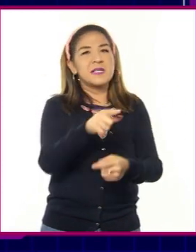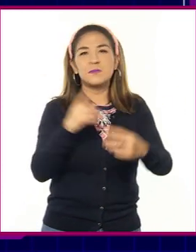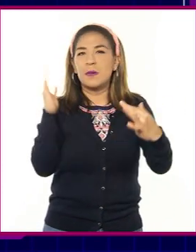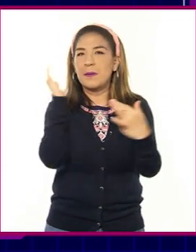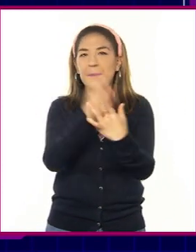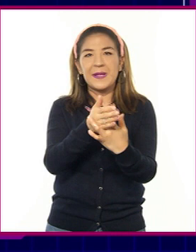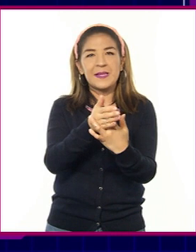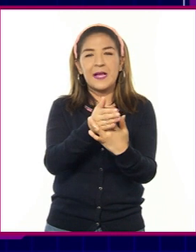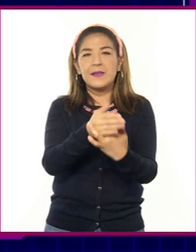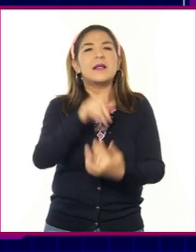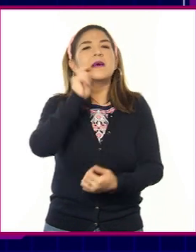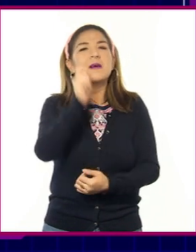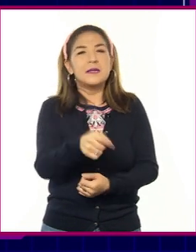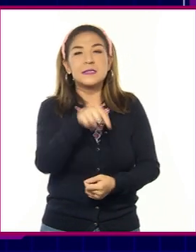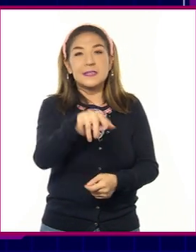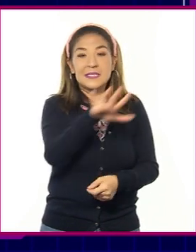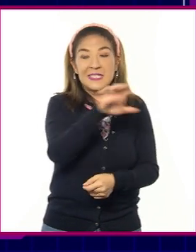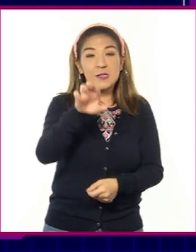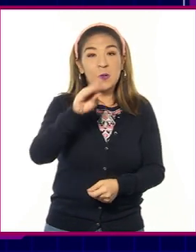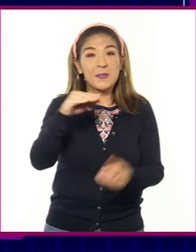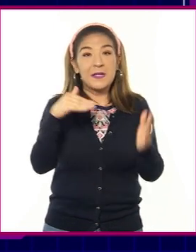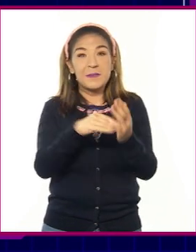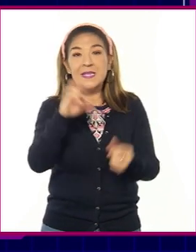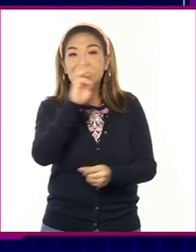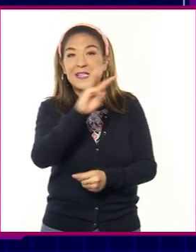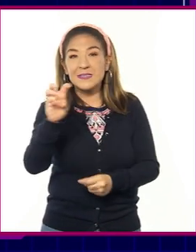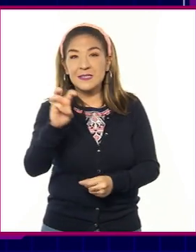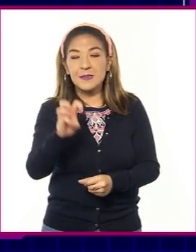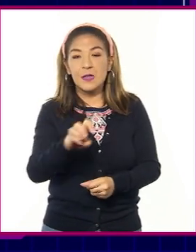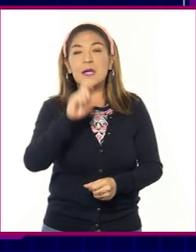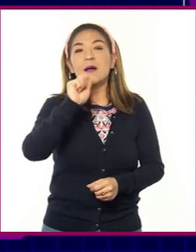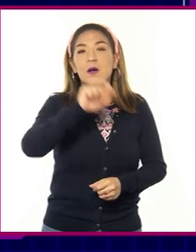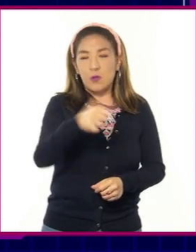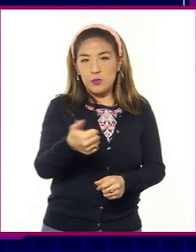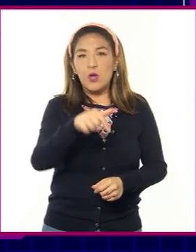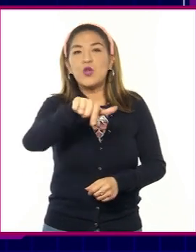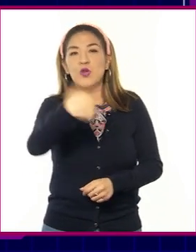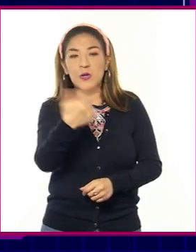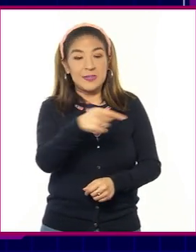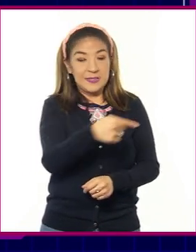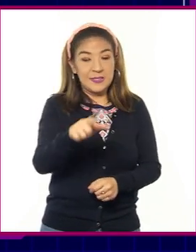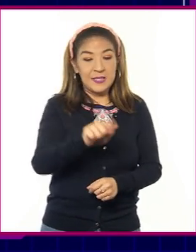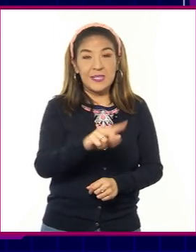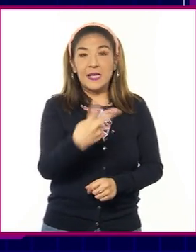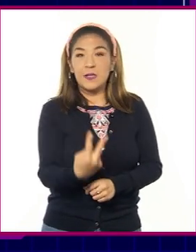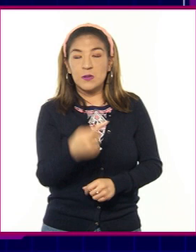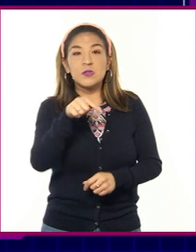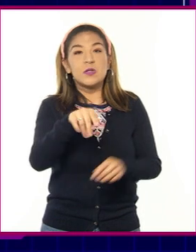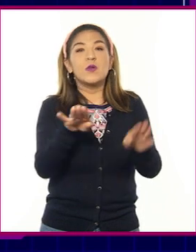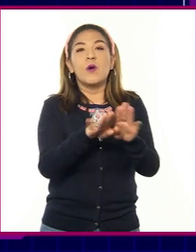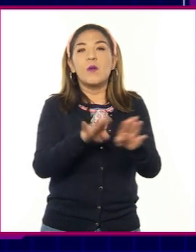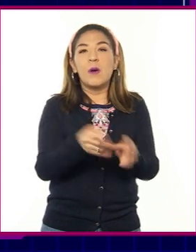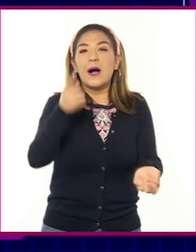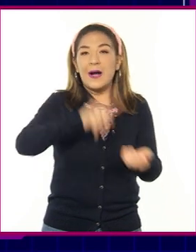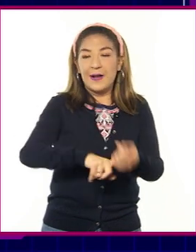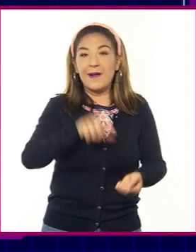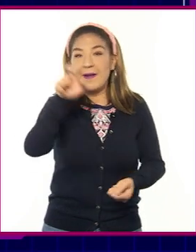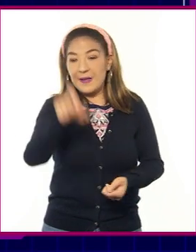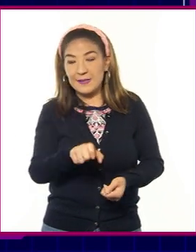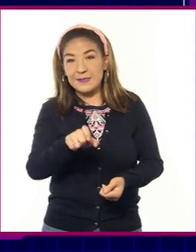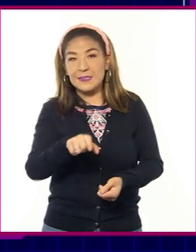medios. Considerando a 590.300 y a 12/72 como los extremos y a x y